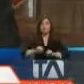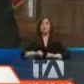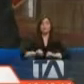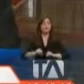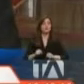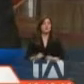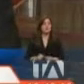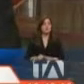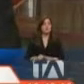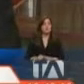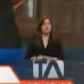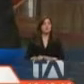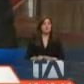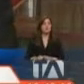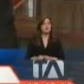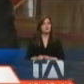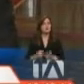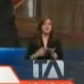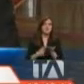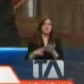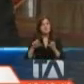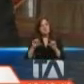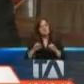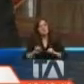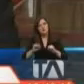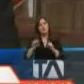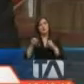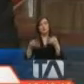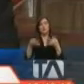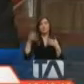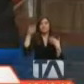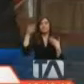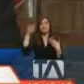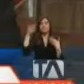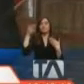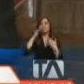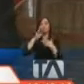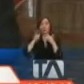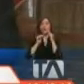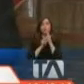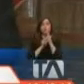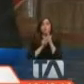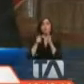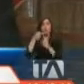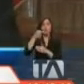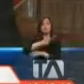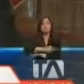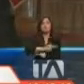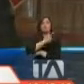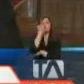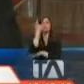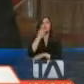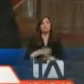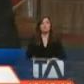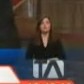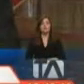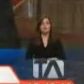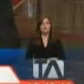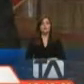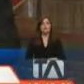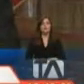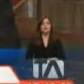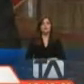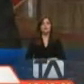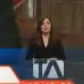posibilidad de encauzarle en un juicio político en los próximos días. Hasta